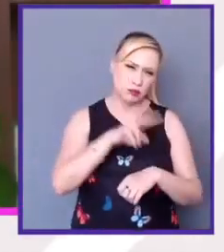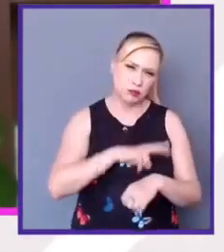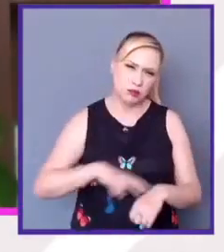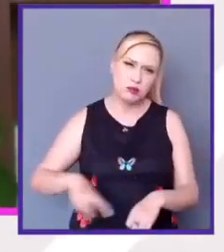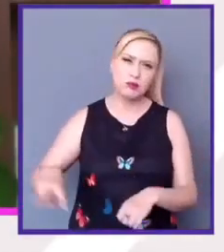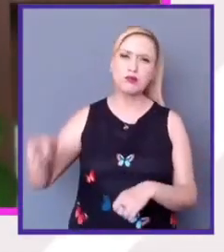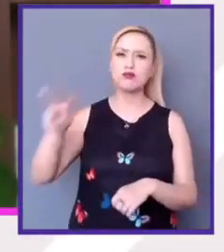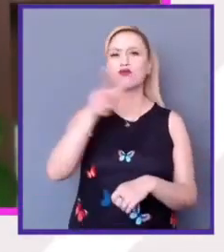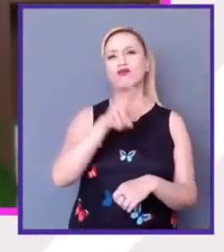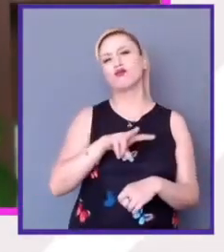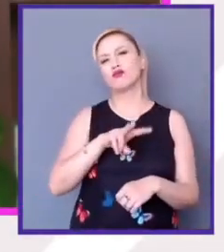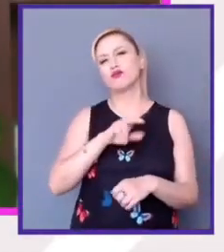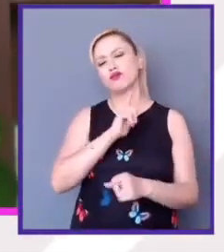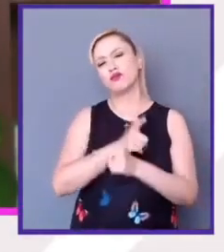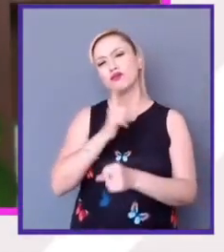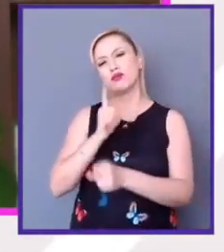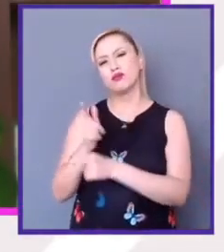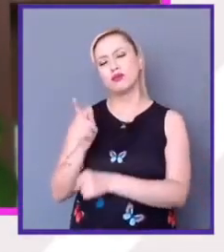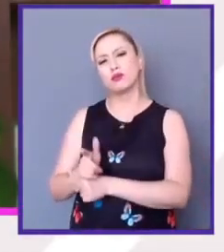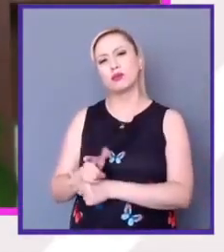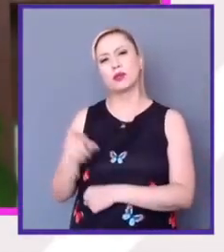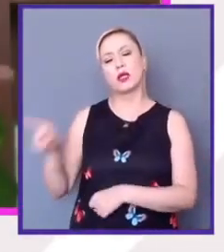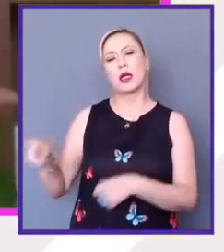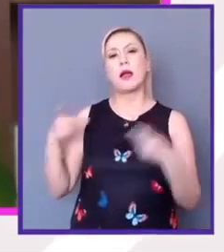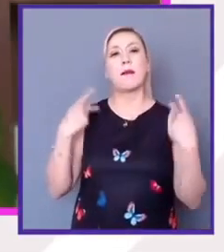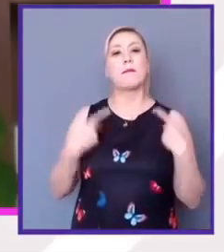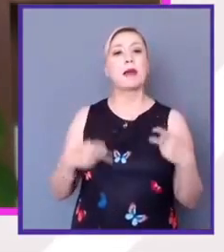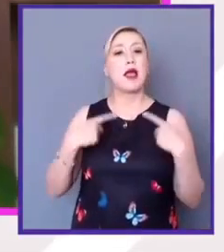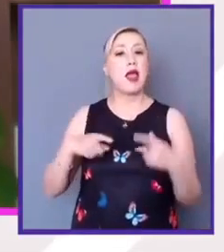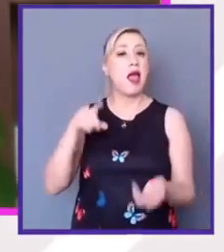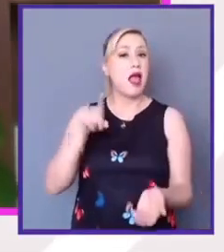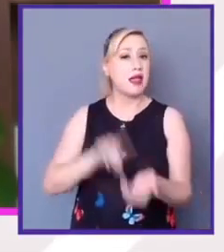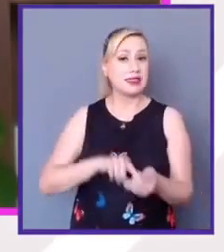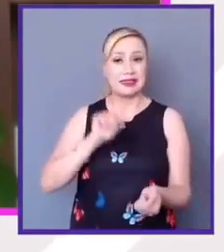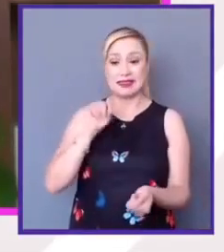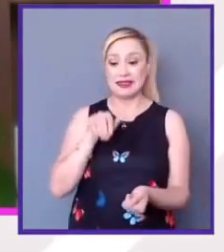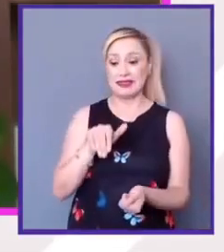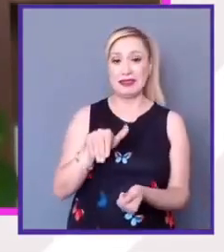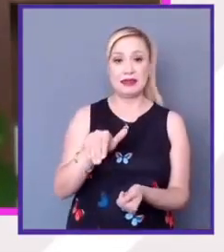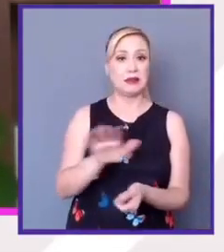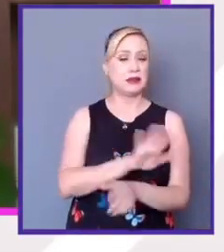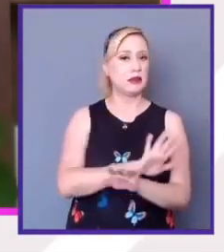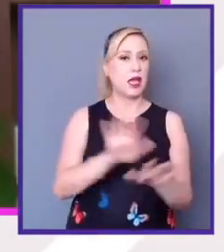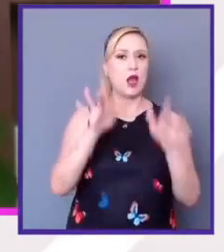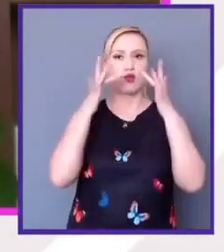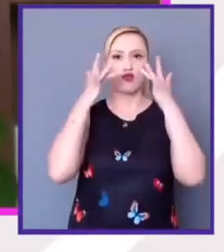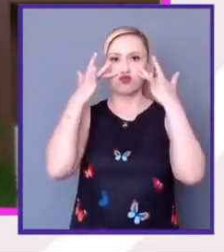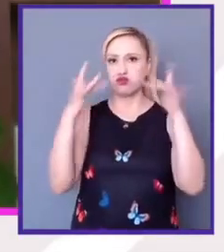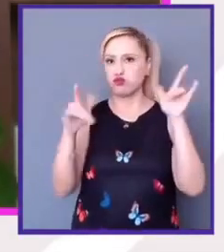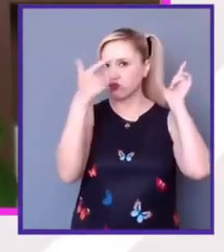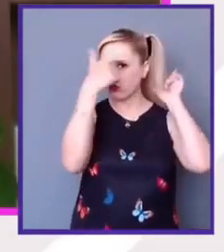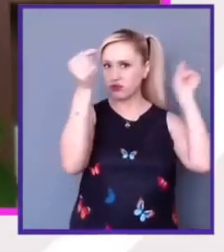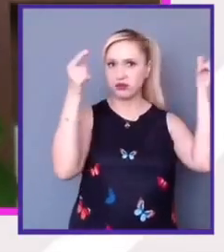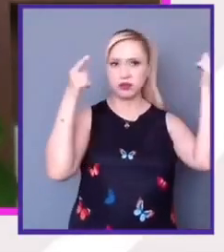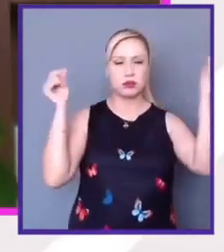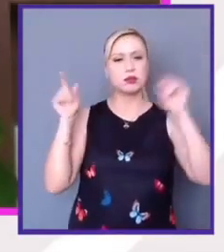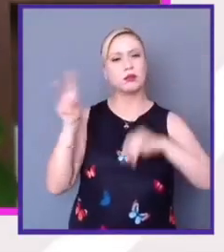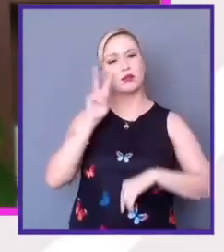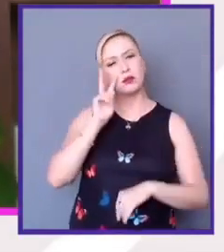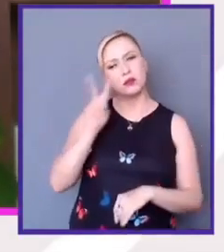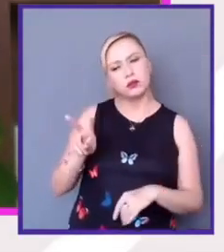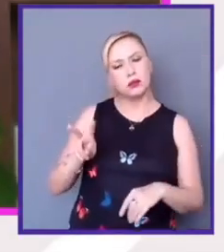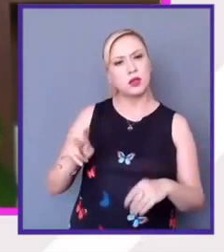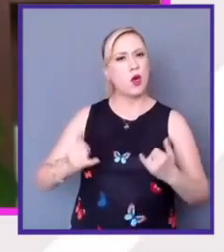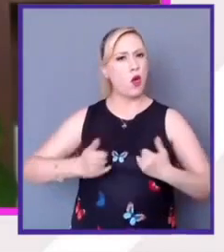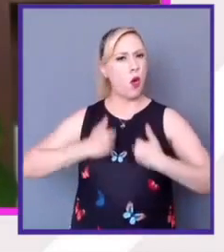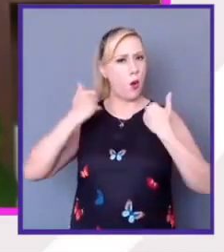otros diagnósticos que realizan a personas que están por egresar o ya egresadas, han encontrado que las personas más